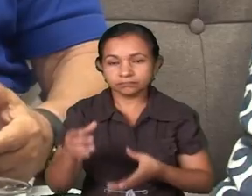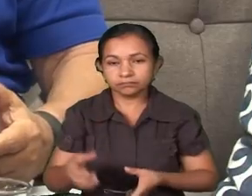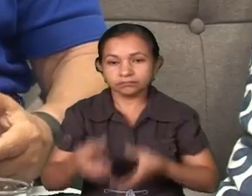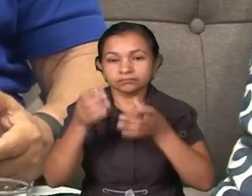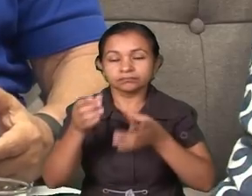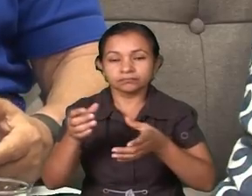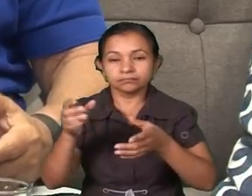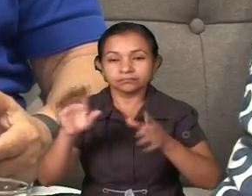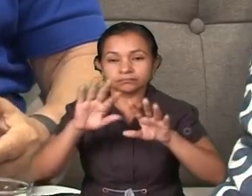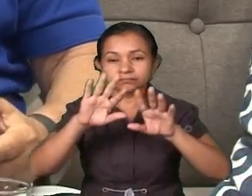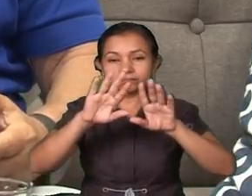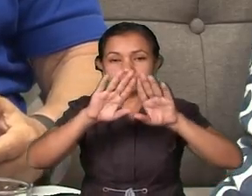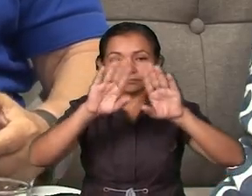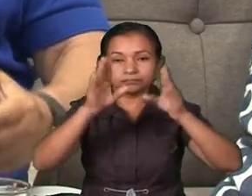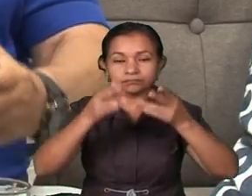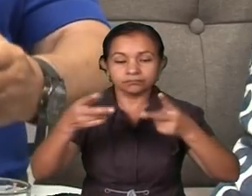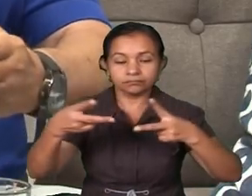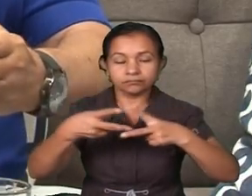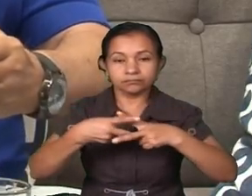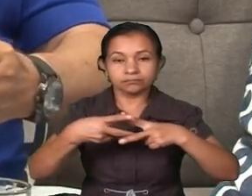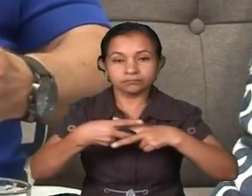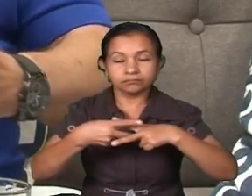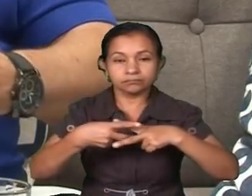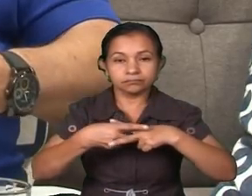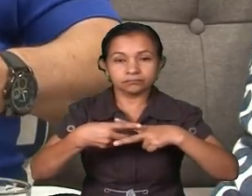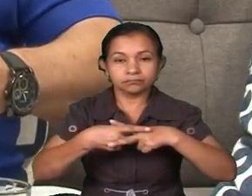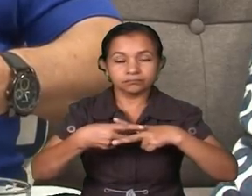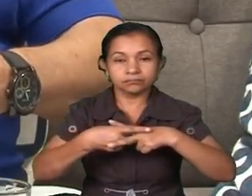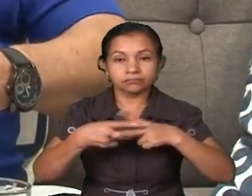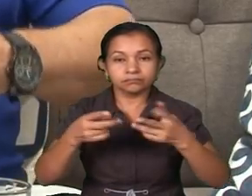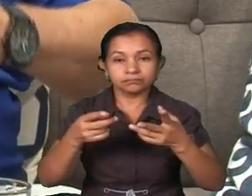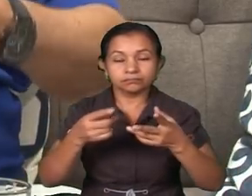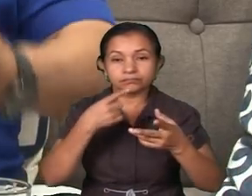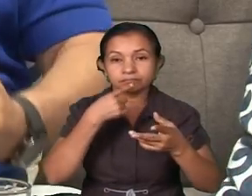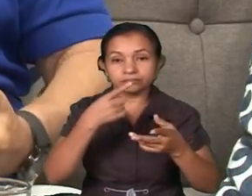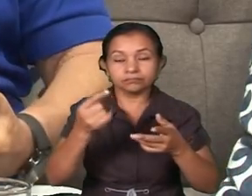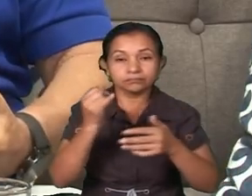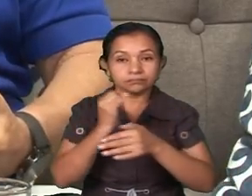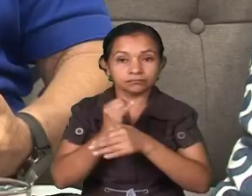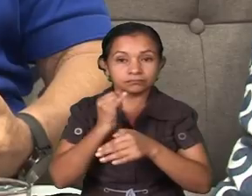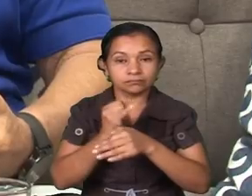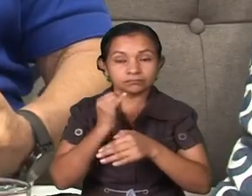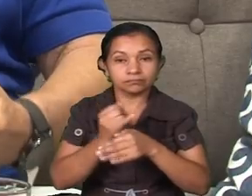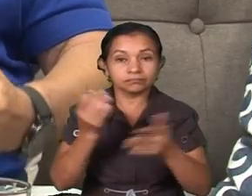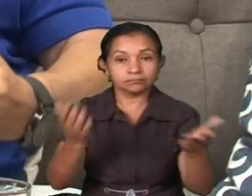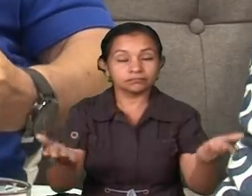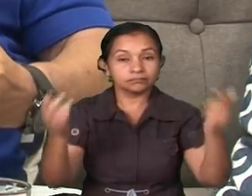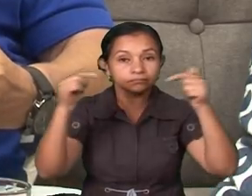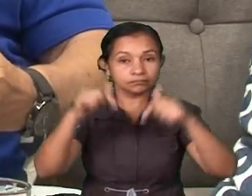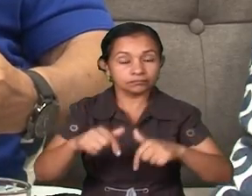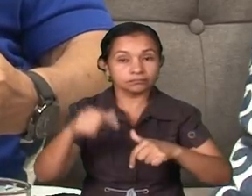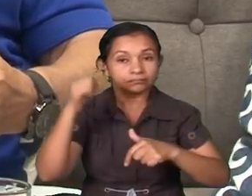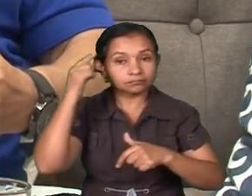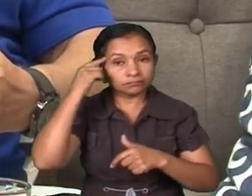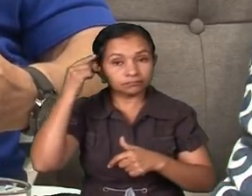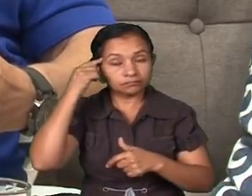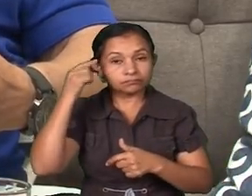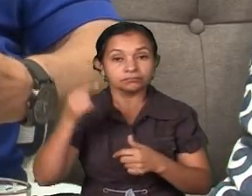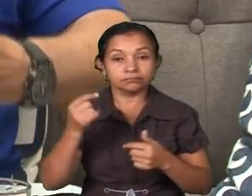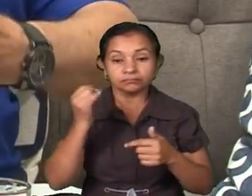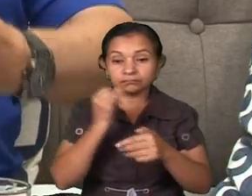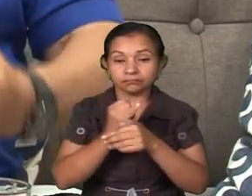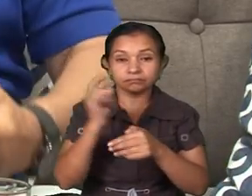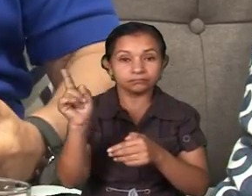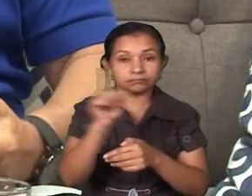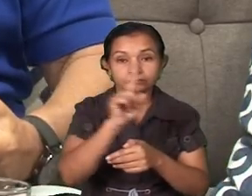lesbiana. Solo porque la iglesia ahora ha recapacitado, solo porque la iglesia ahora no quiere estar